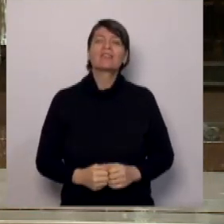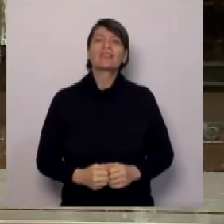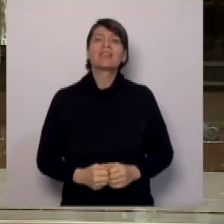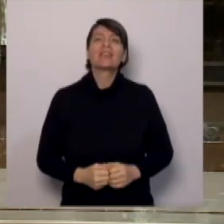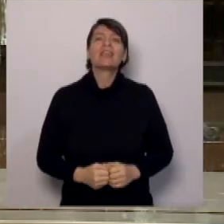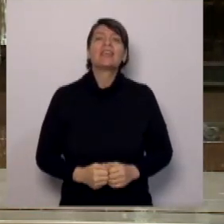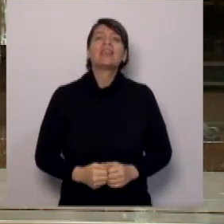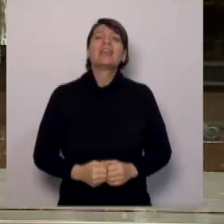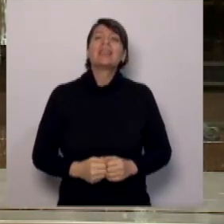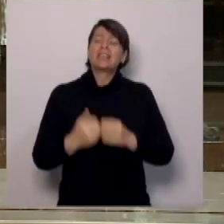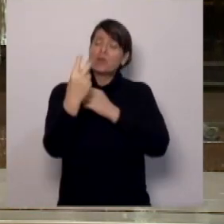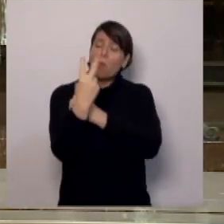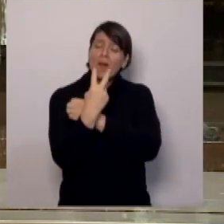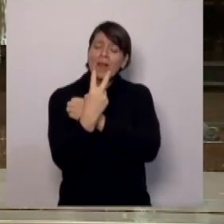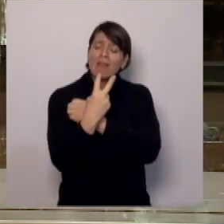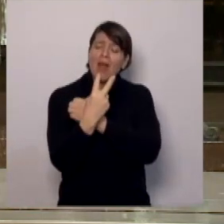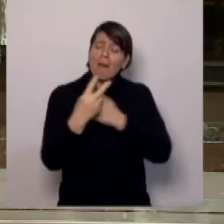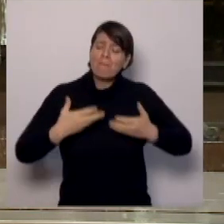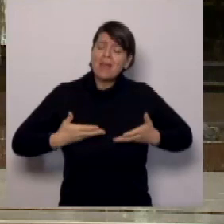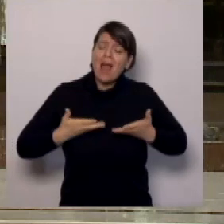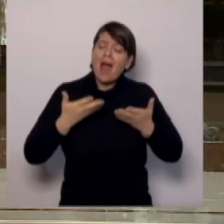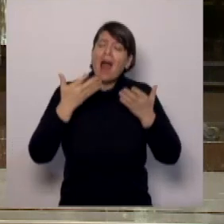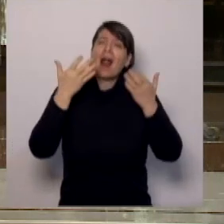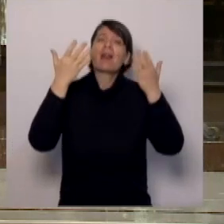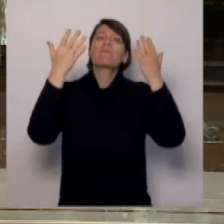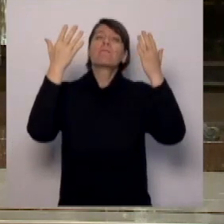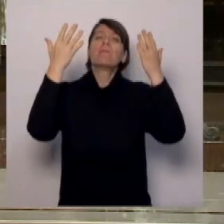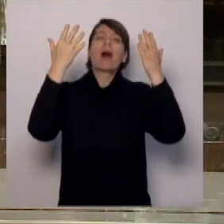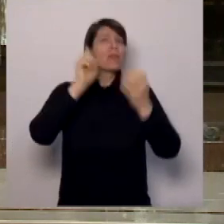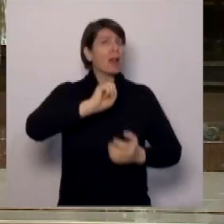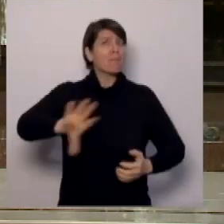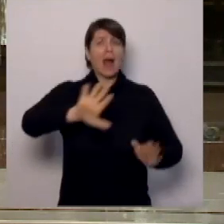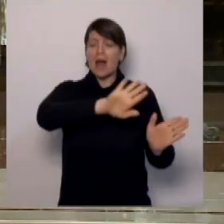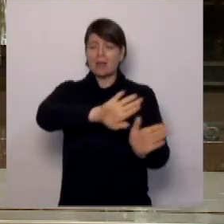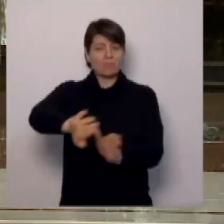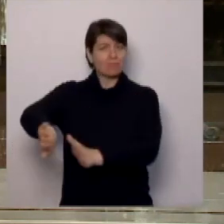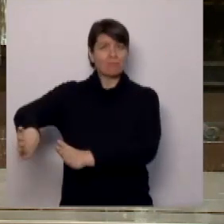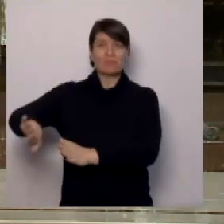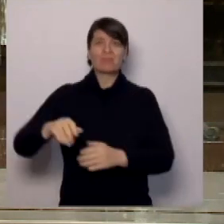Señor, y preserva mi alma del